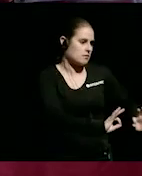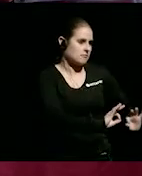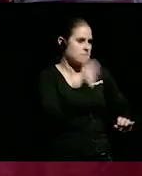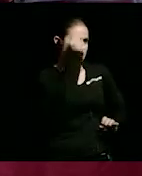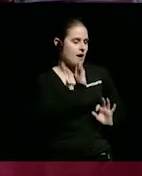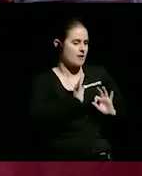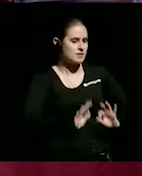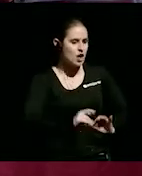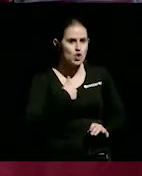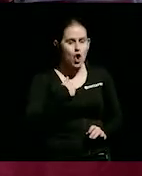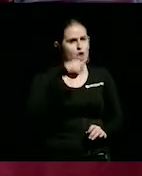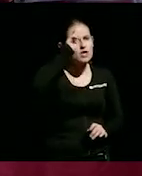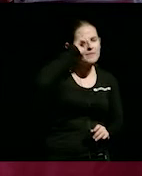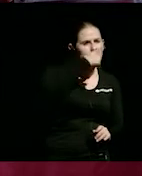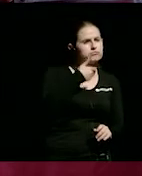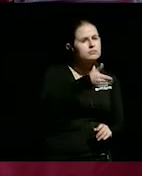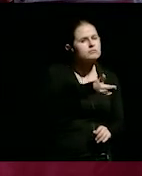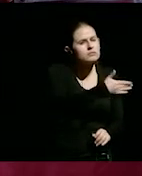No sabía lo que quería hacer.